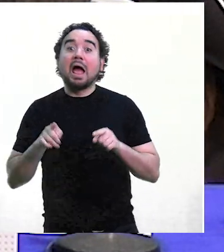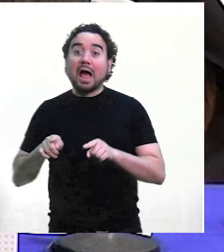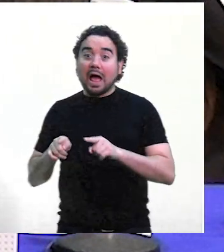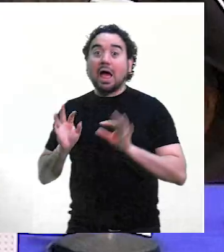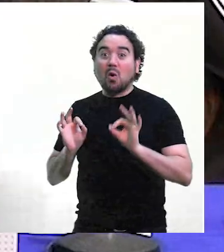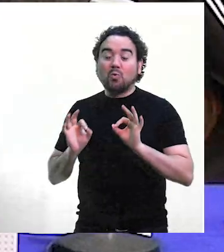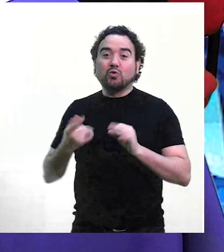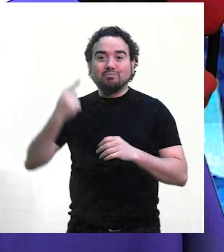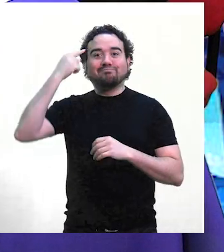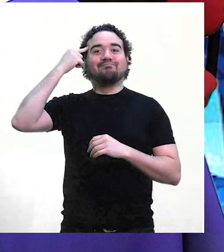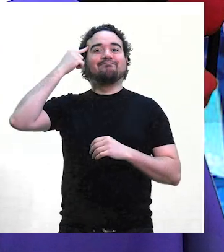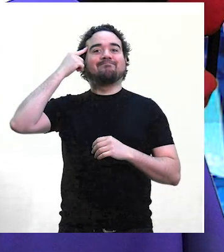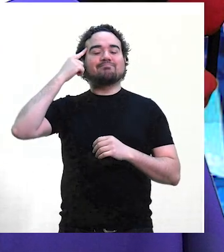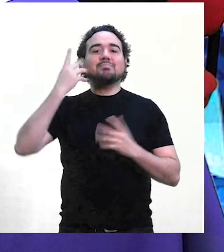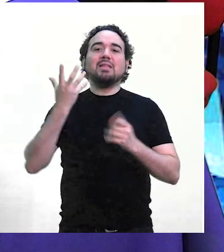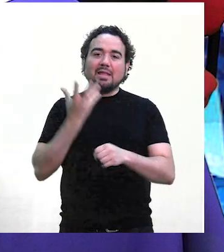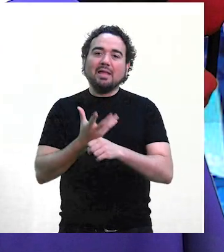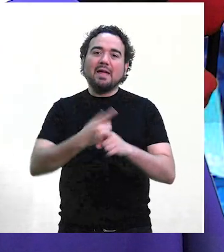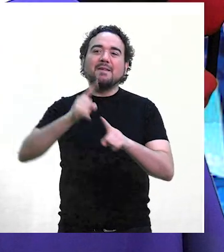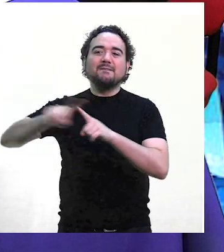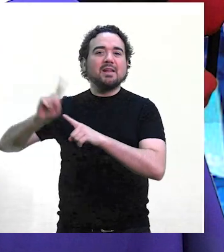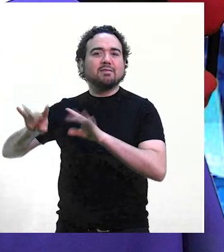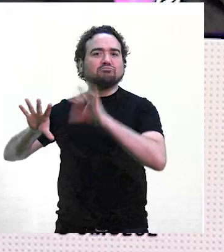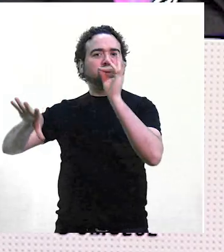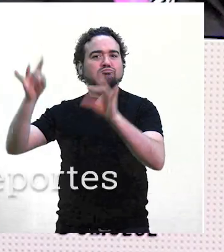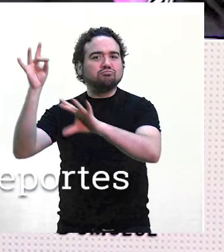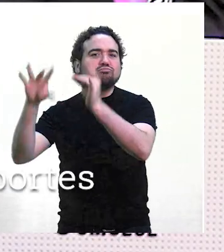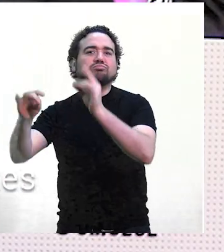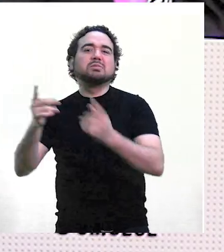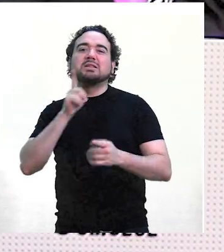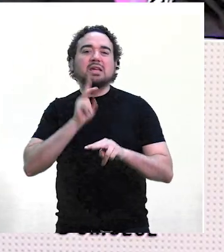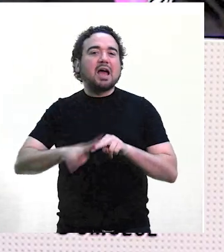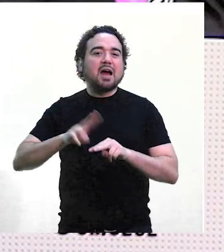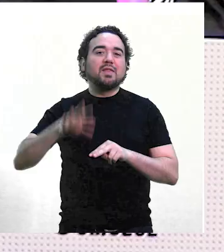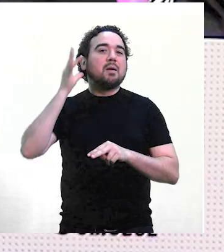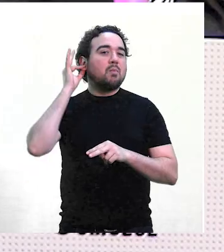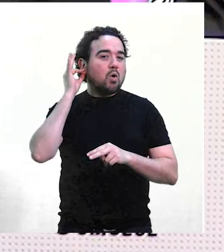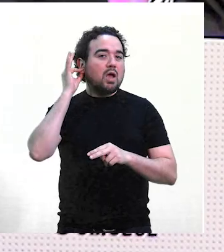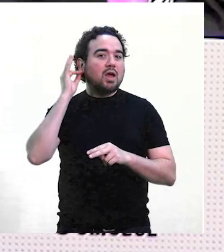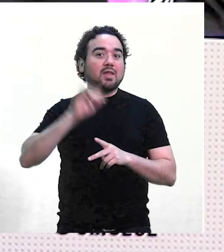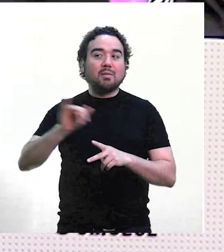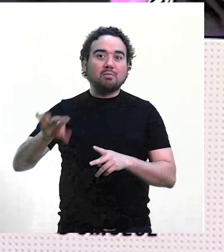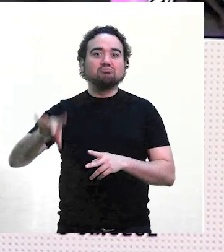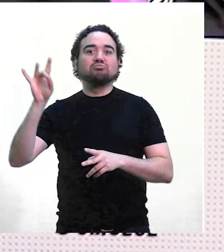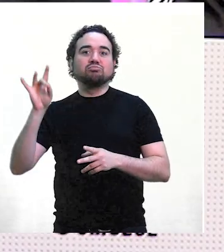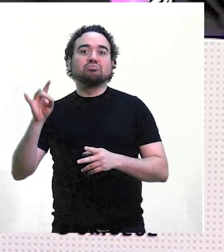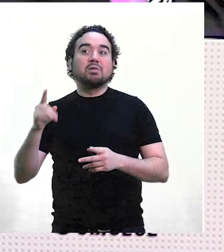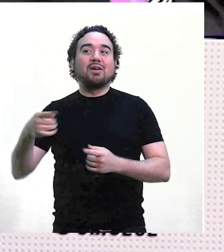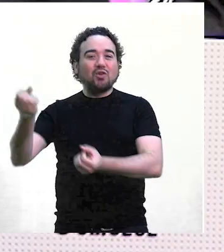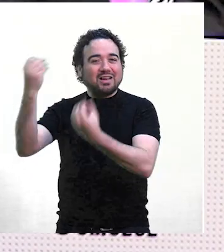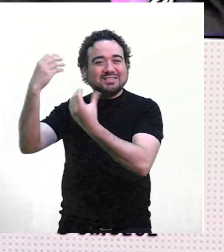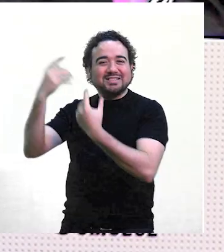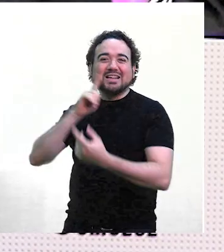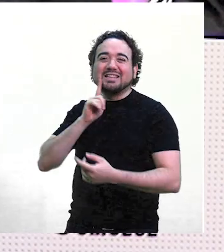cambios. Claro. Sí, bueno, ahí se me viene un poco a la mente que igual hubo varios como descubrimientos que fueron por mujeres, pero se los llevó,